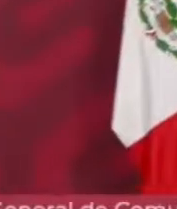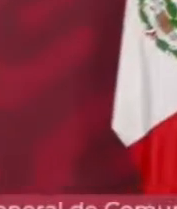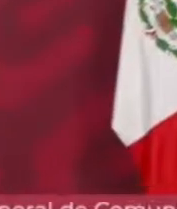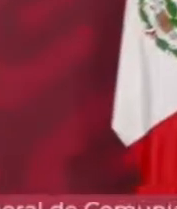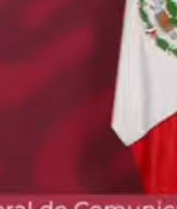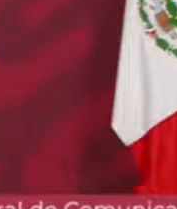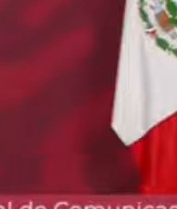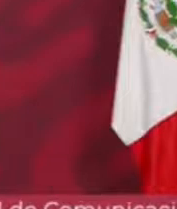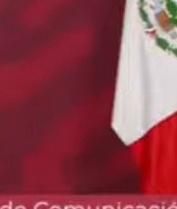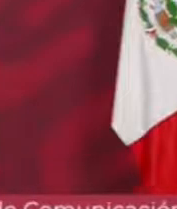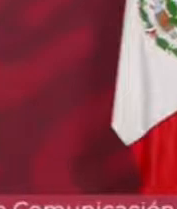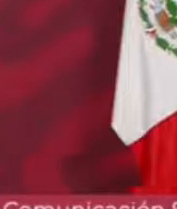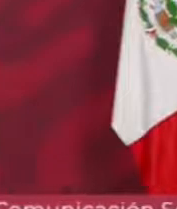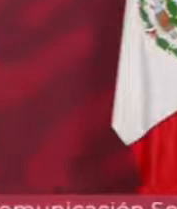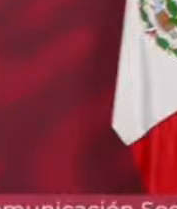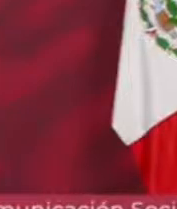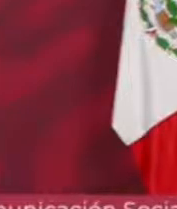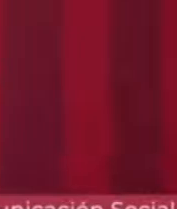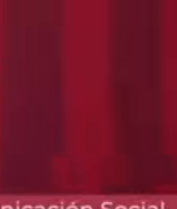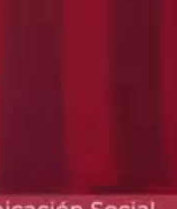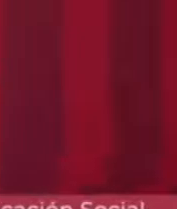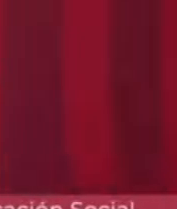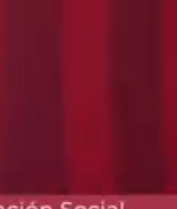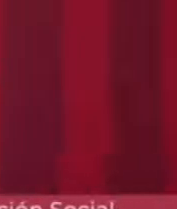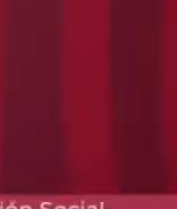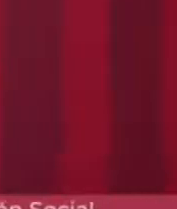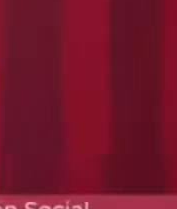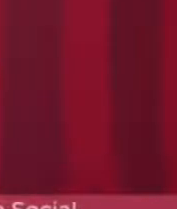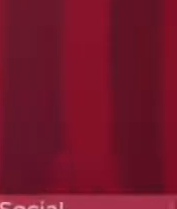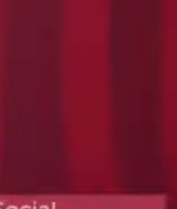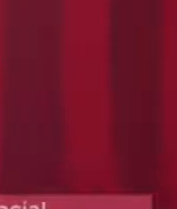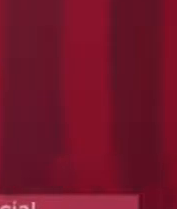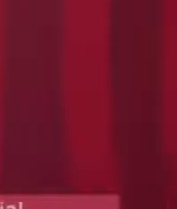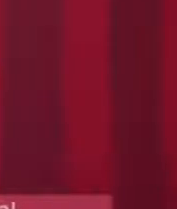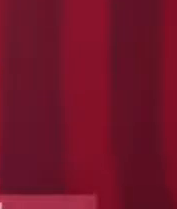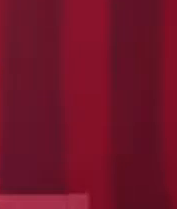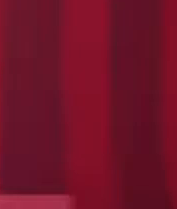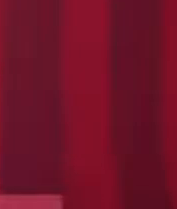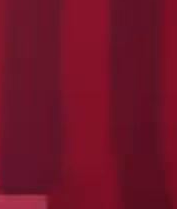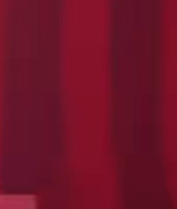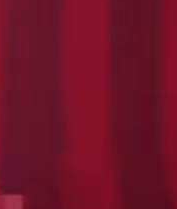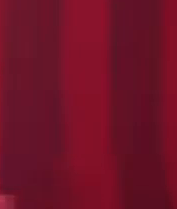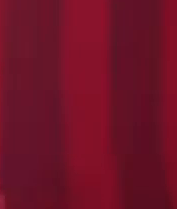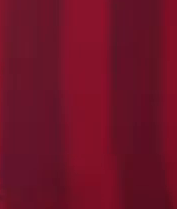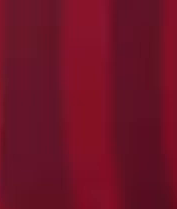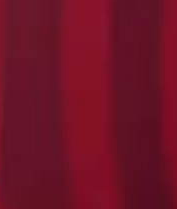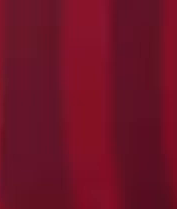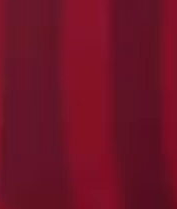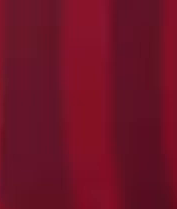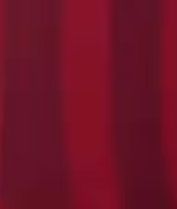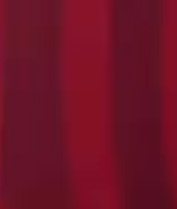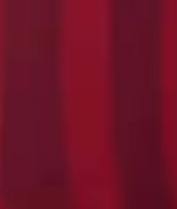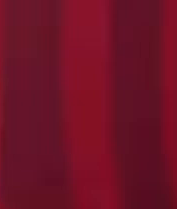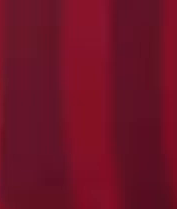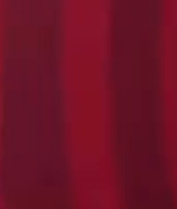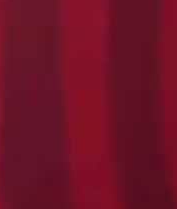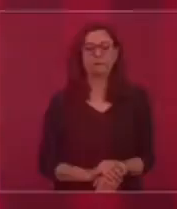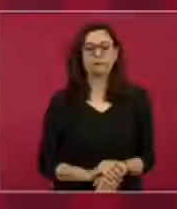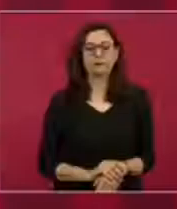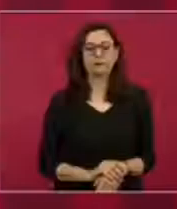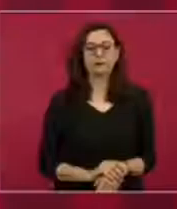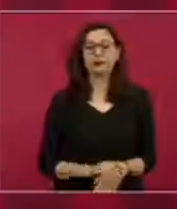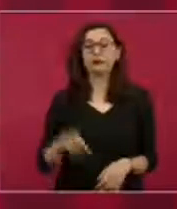sentían dueños de México, que quieren regresar por sus fueros, si los